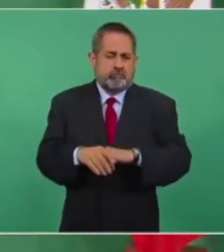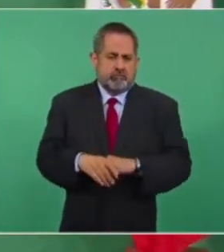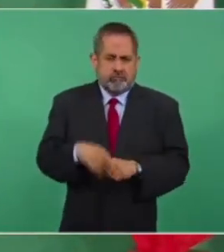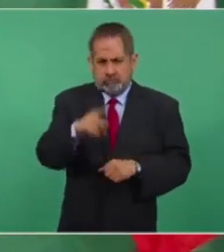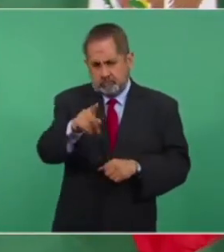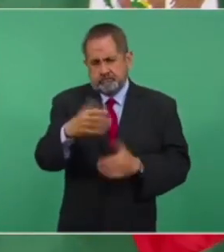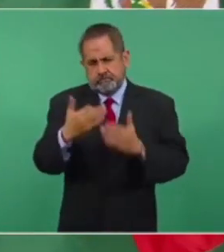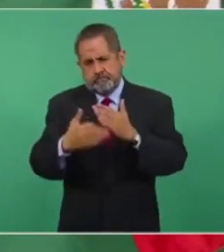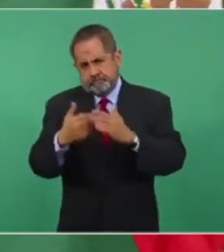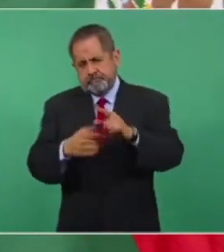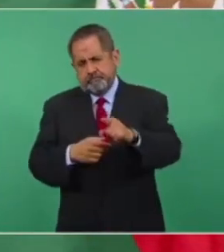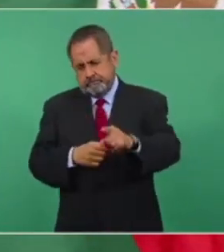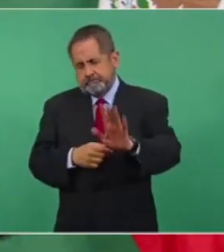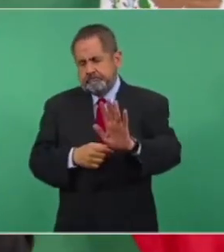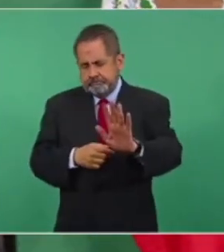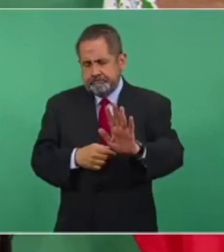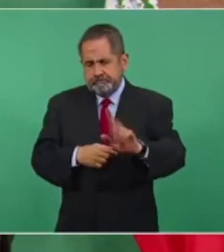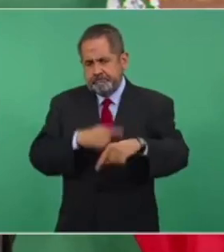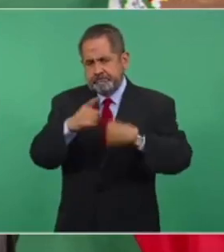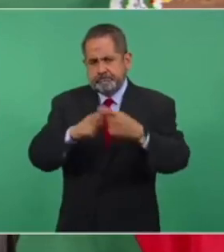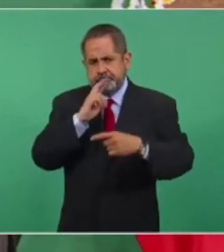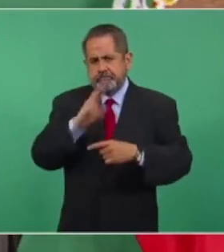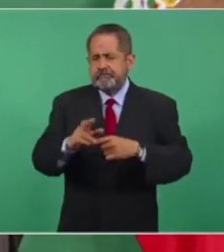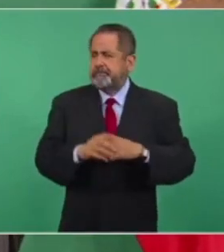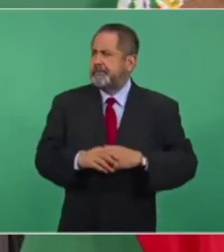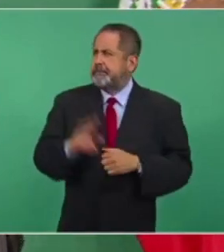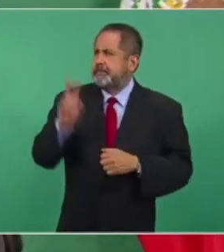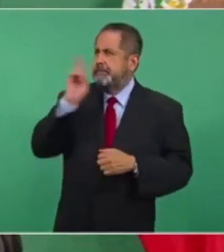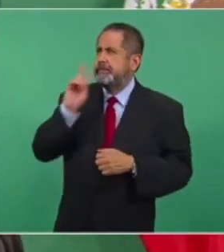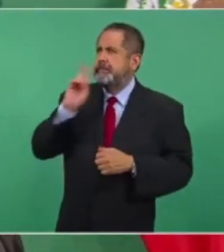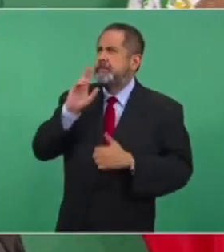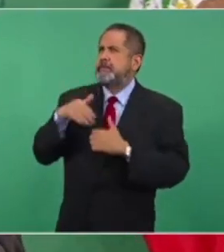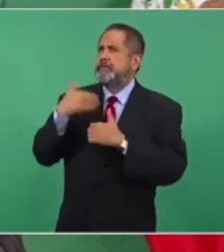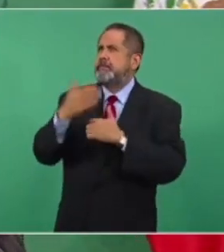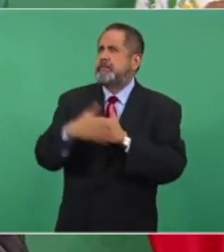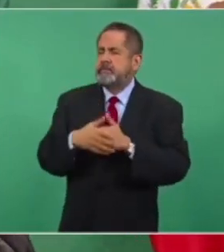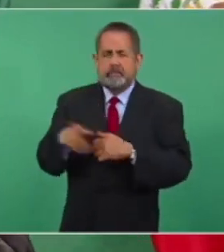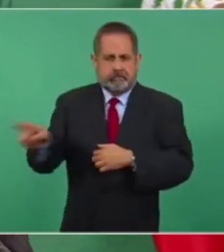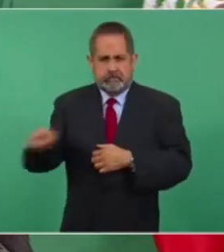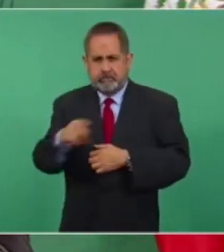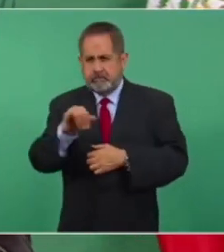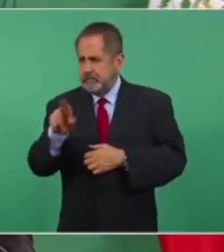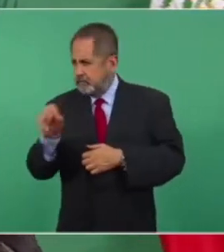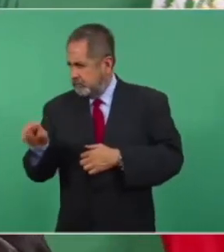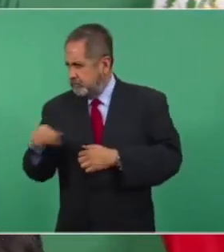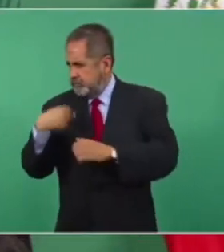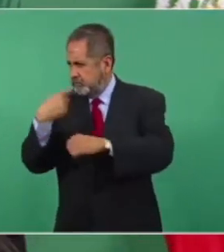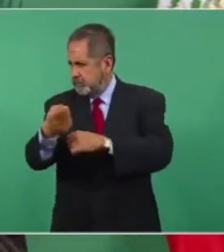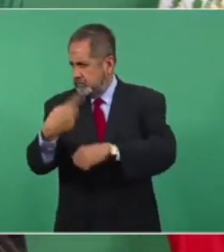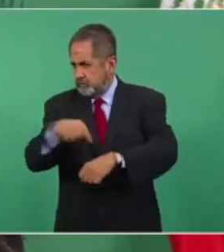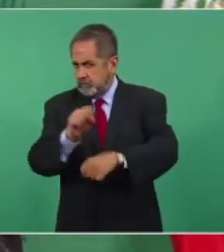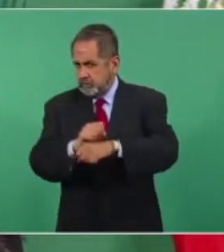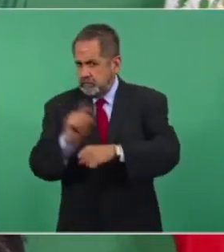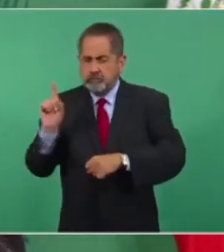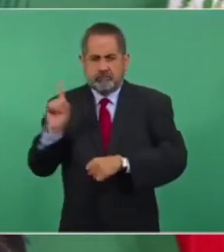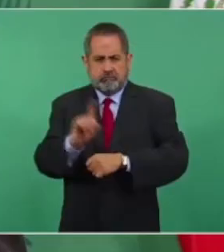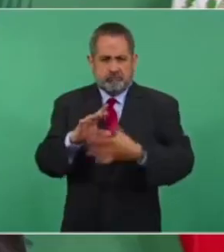quedamos pendientes. Si lo programamos, Jesús, para la semana próxima,